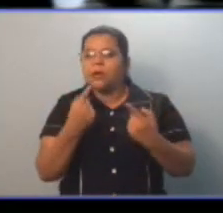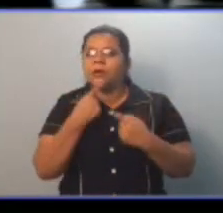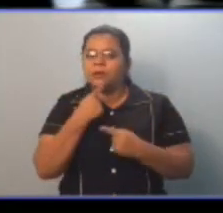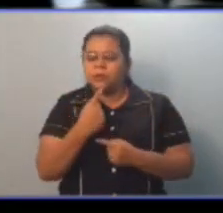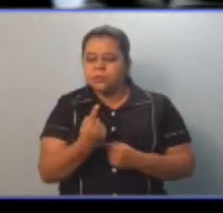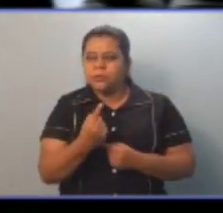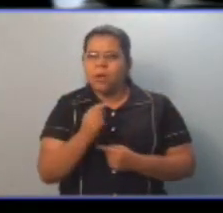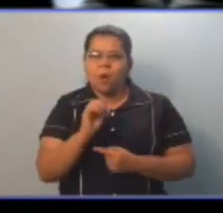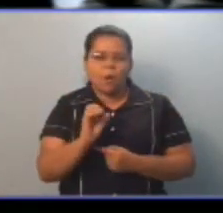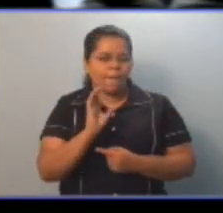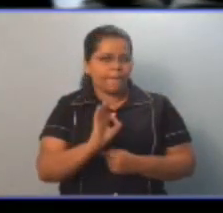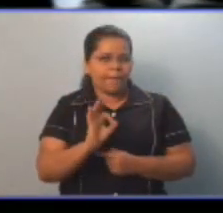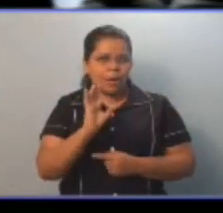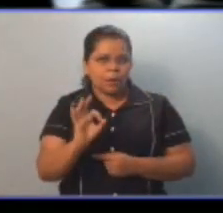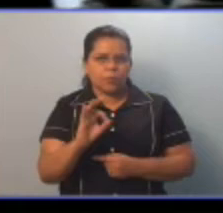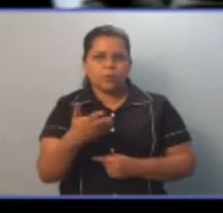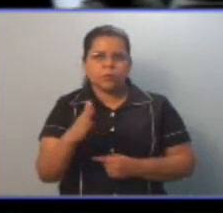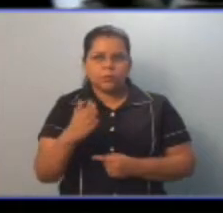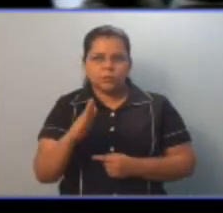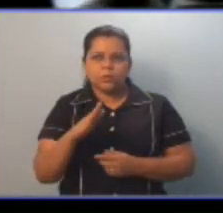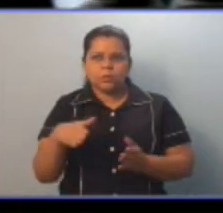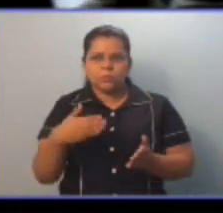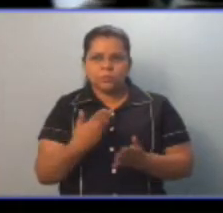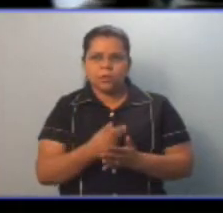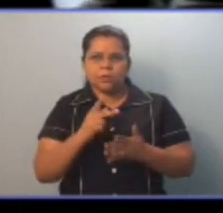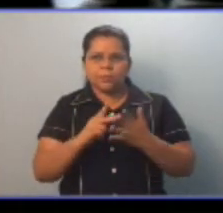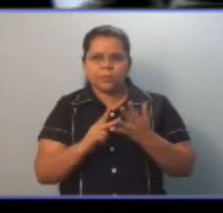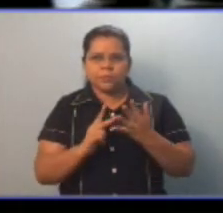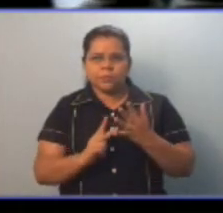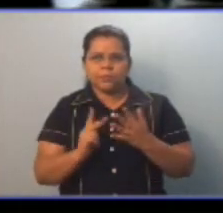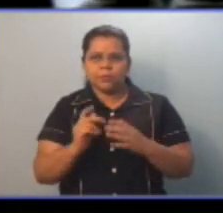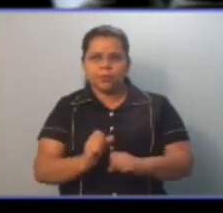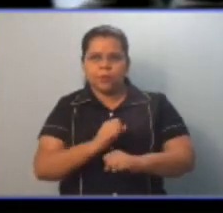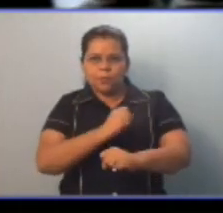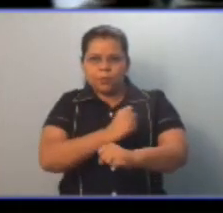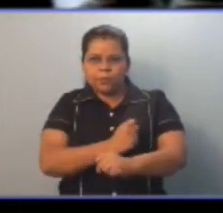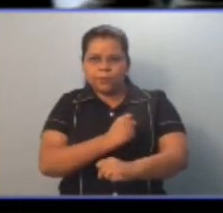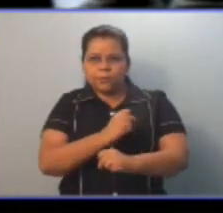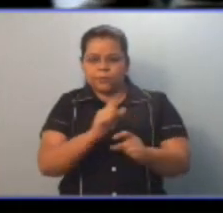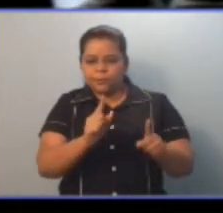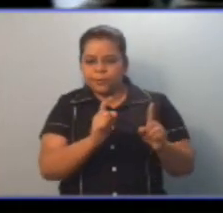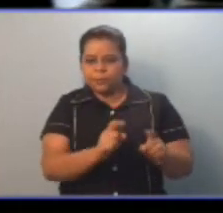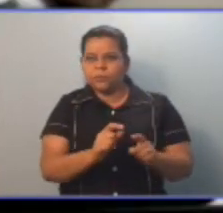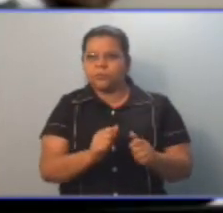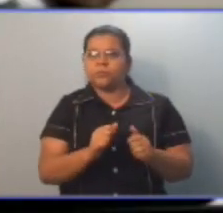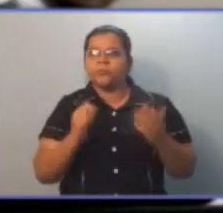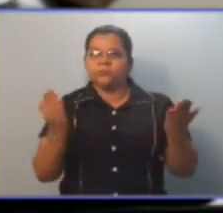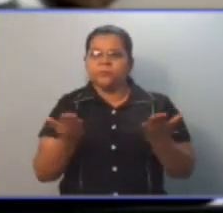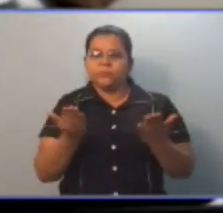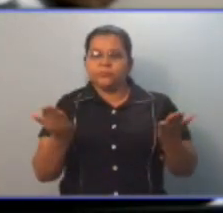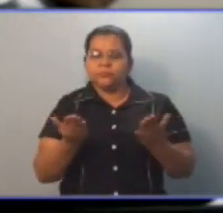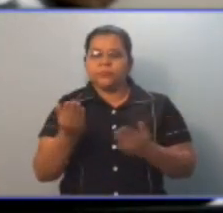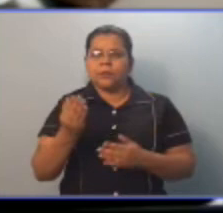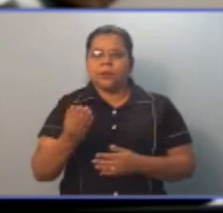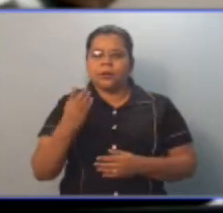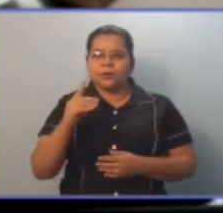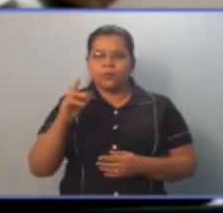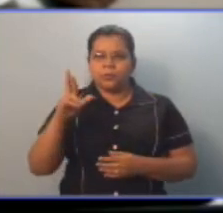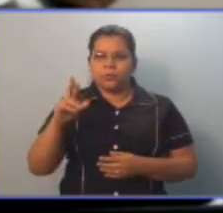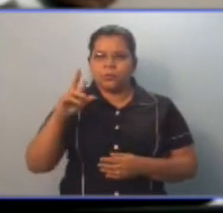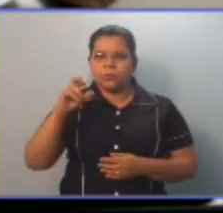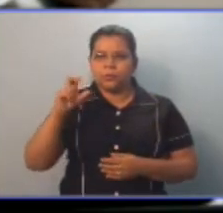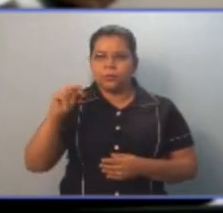deseable que se hubiera utilizado el principio de ponderación. Esta pregunta la hacen el doctor René Hernández